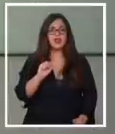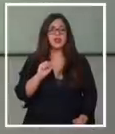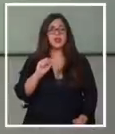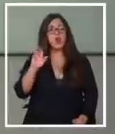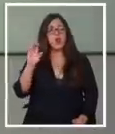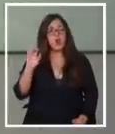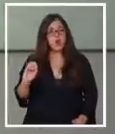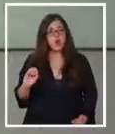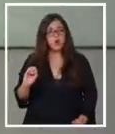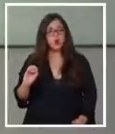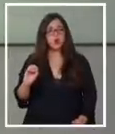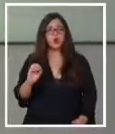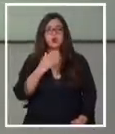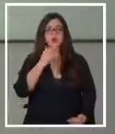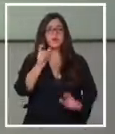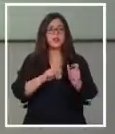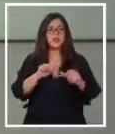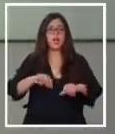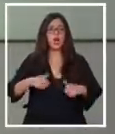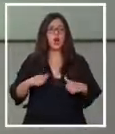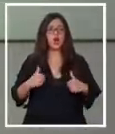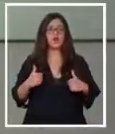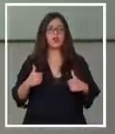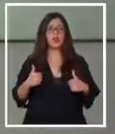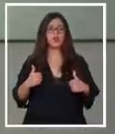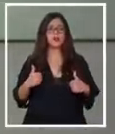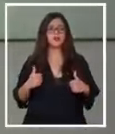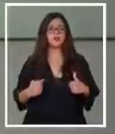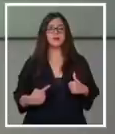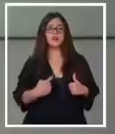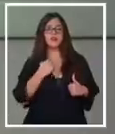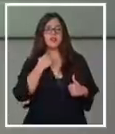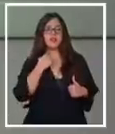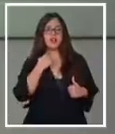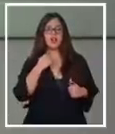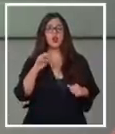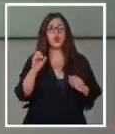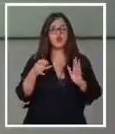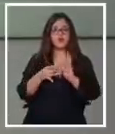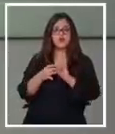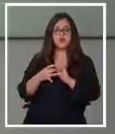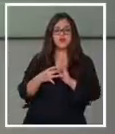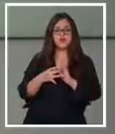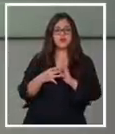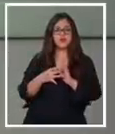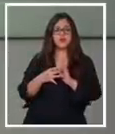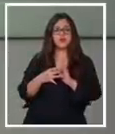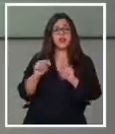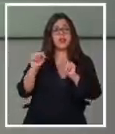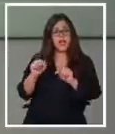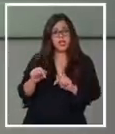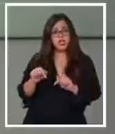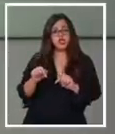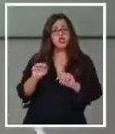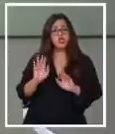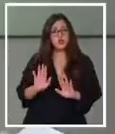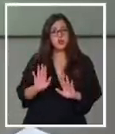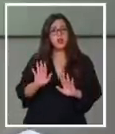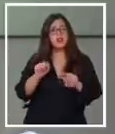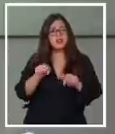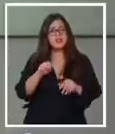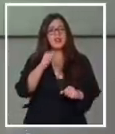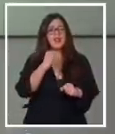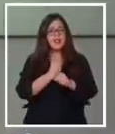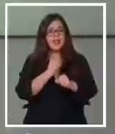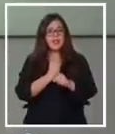también jóvenes que han sido golpeados o las situaciones de delincuencia que estamos viendo eso es lo que yo espero eso es lo que estamos trabajando y